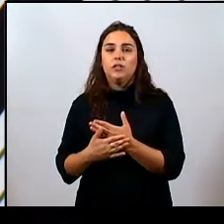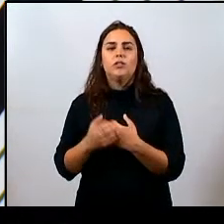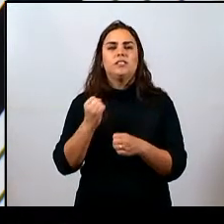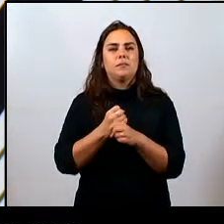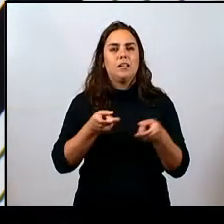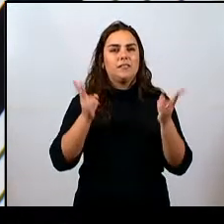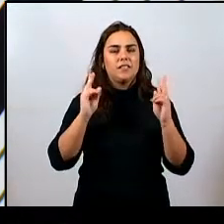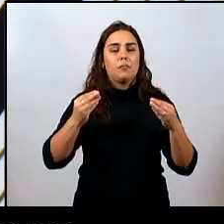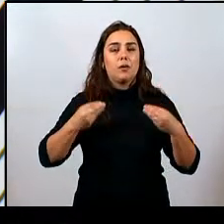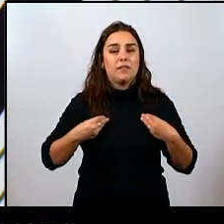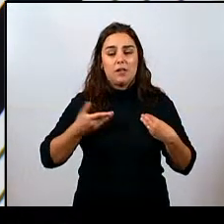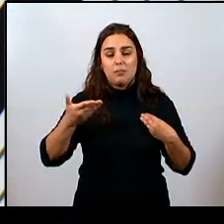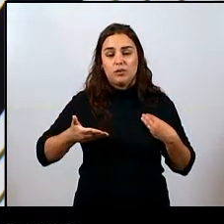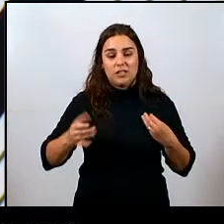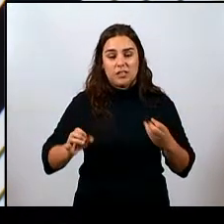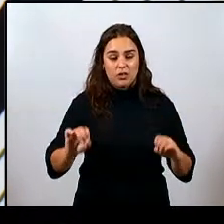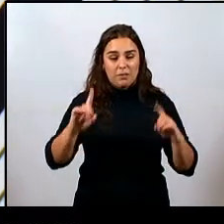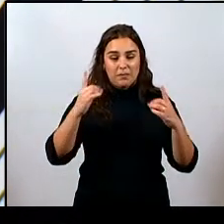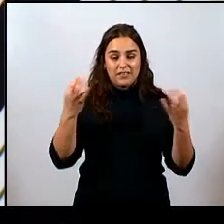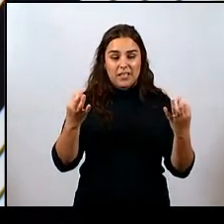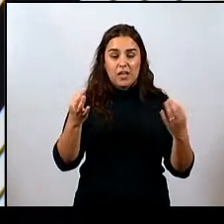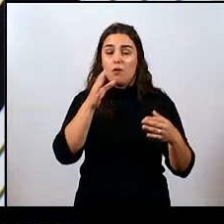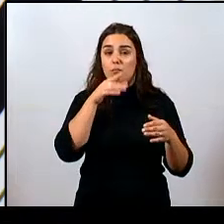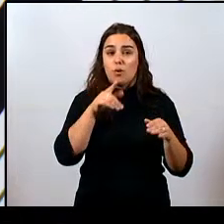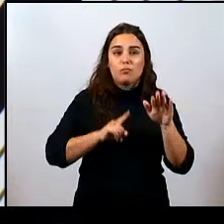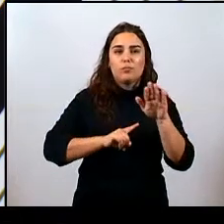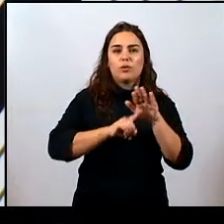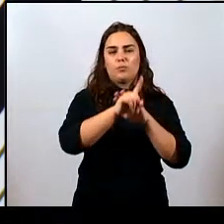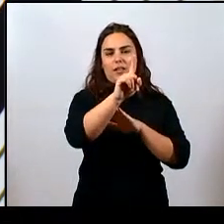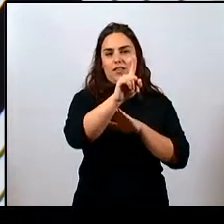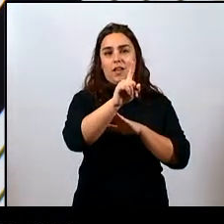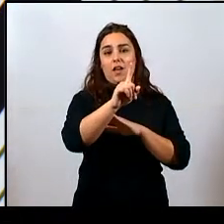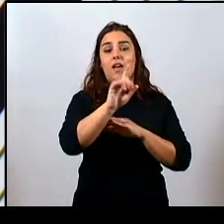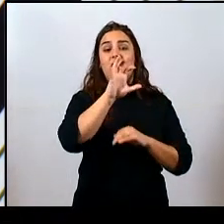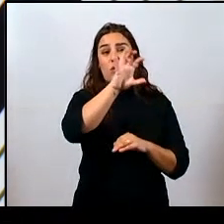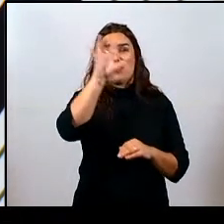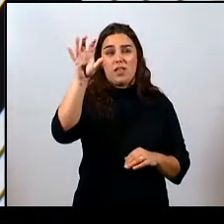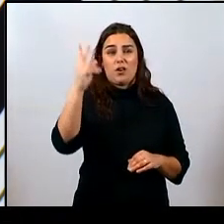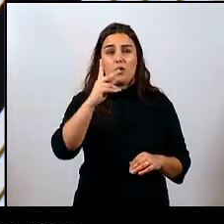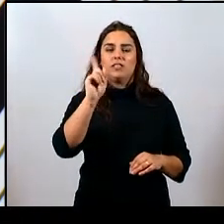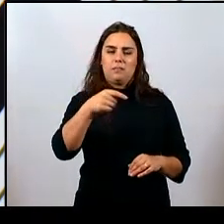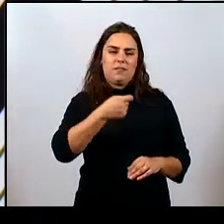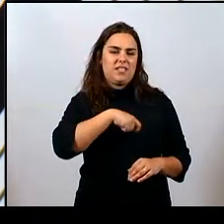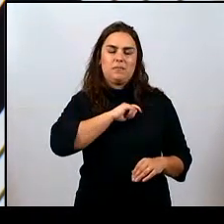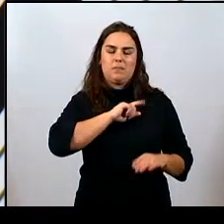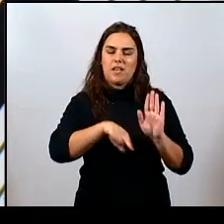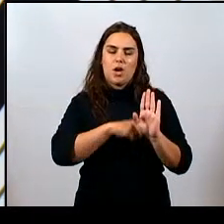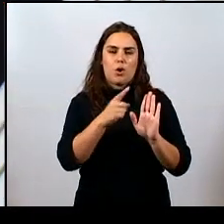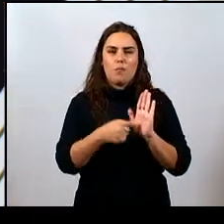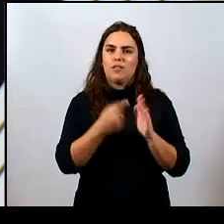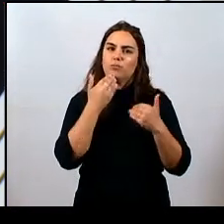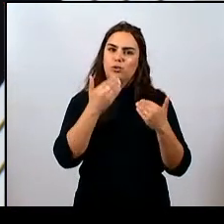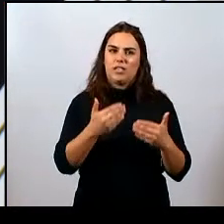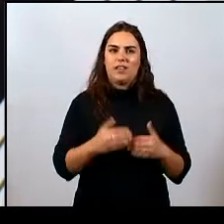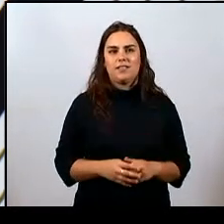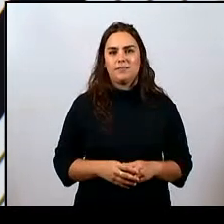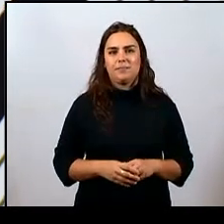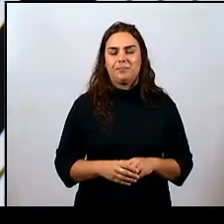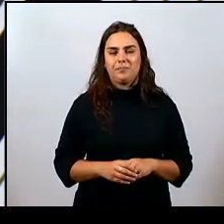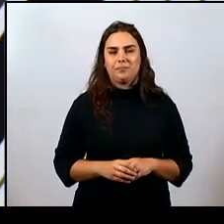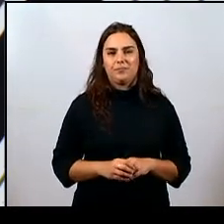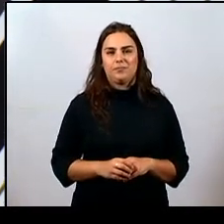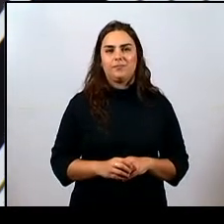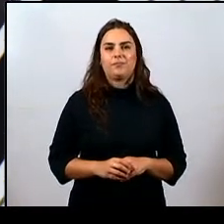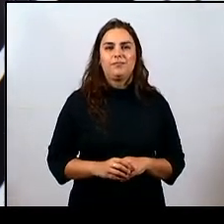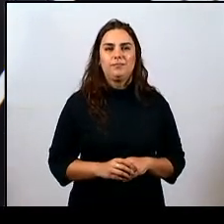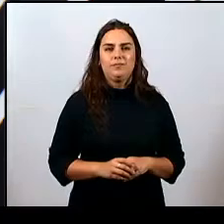vida, por lo más importante que tenemos, por la prosperidad, no solo de nuestras comunidades, sino de España entera. Muchísimas gracias a todos.